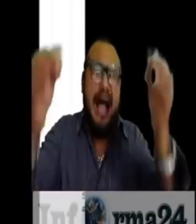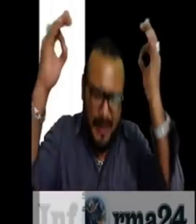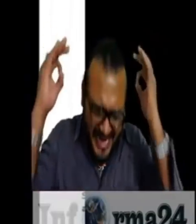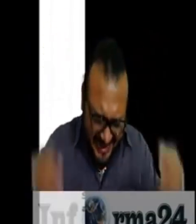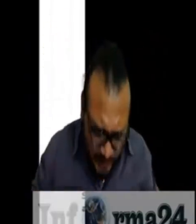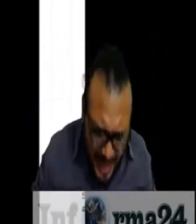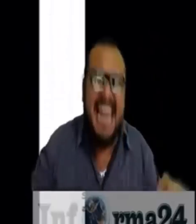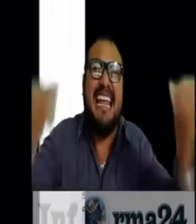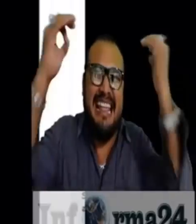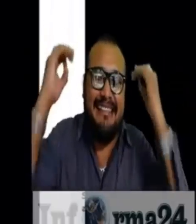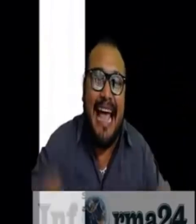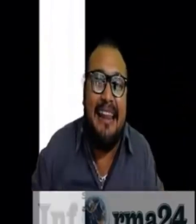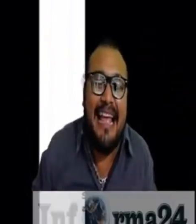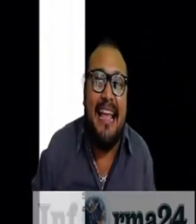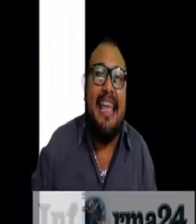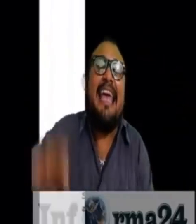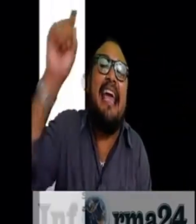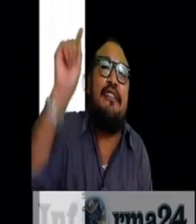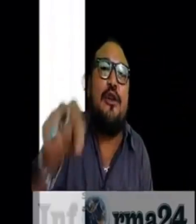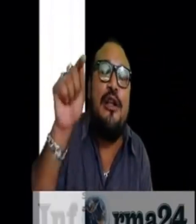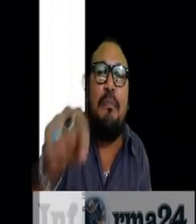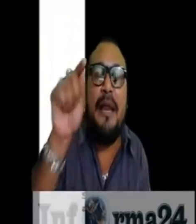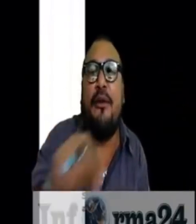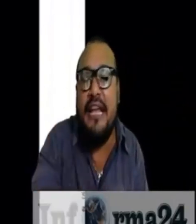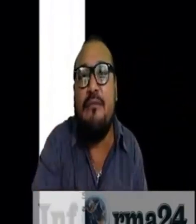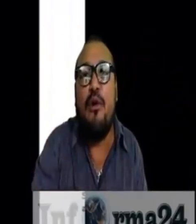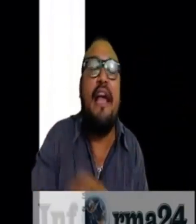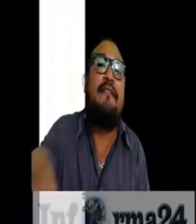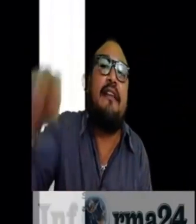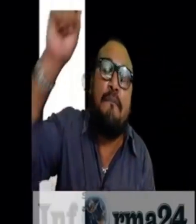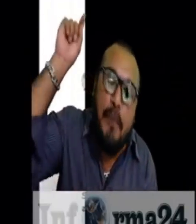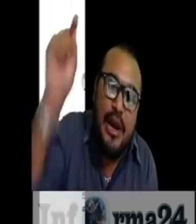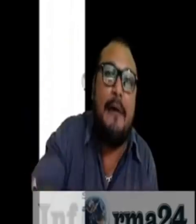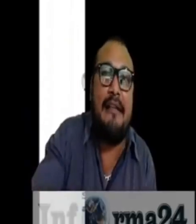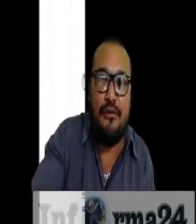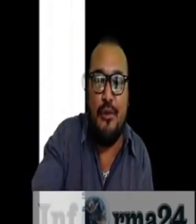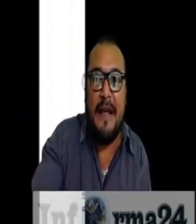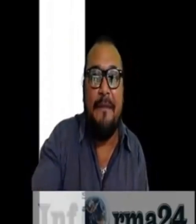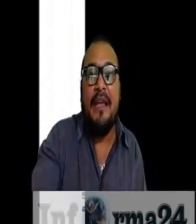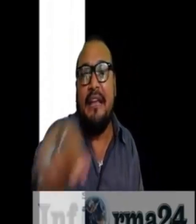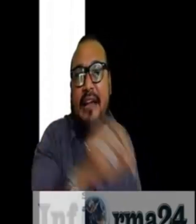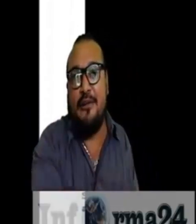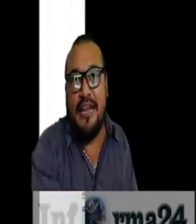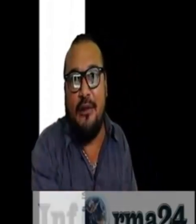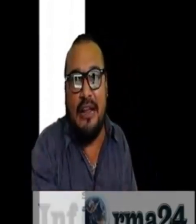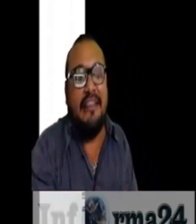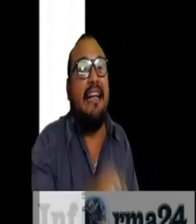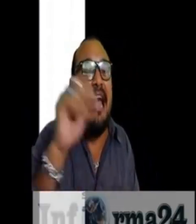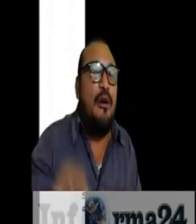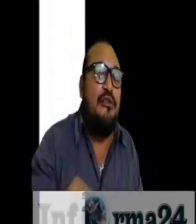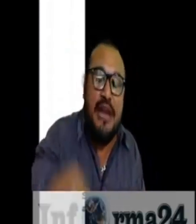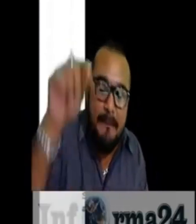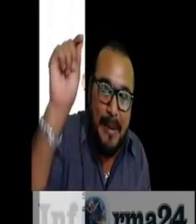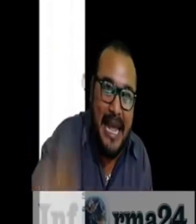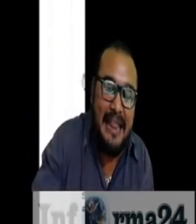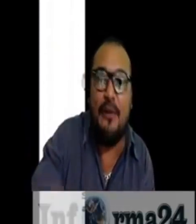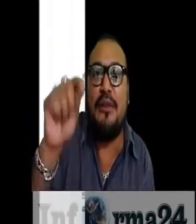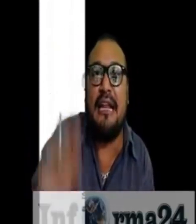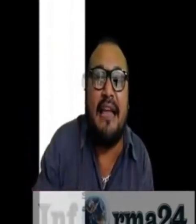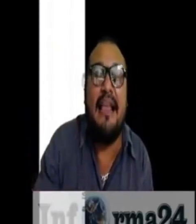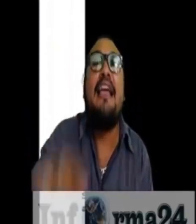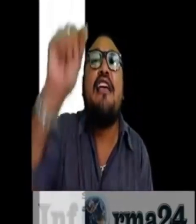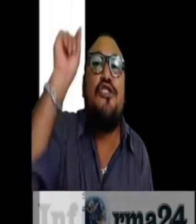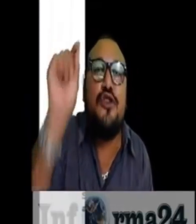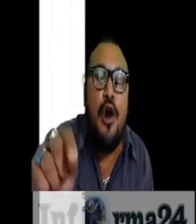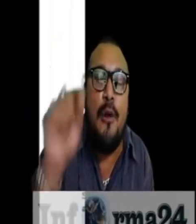aunque les duela y les arda esto no es periodismo esto es pura basura y te ayuden ahora está claro que es una empleada